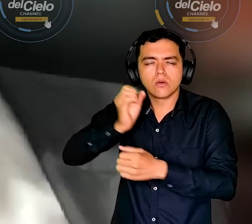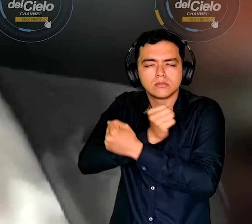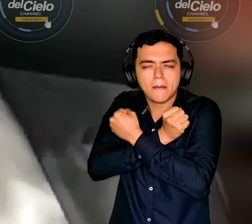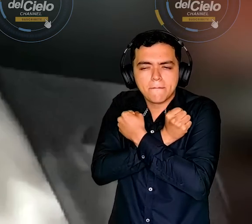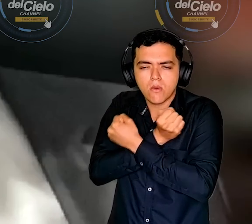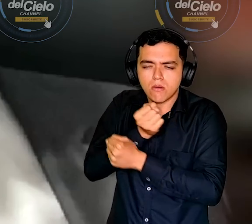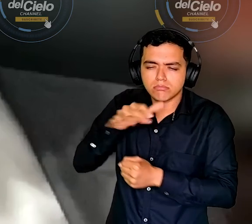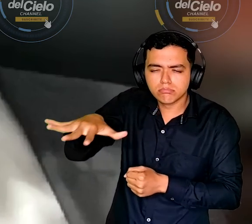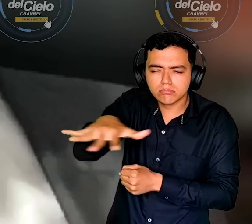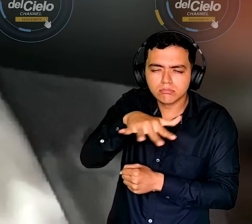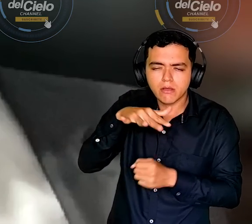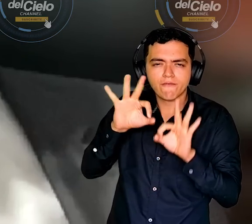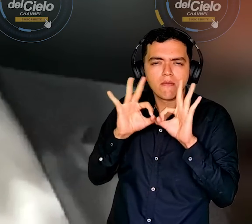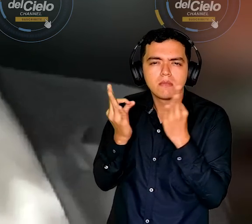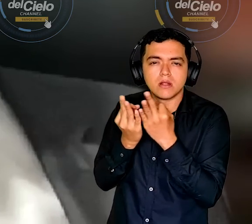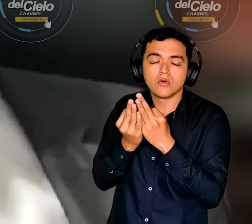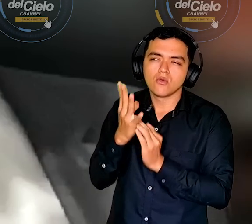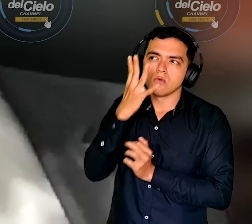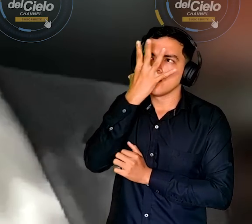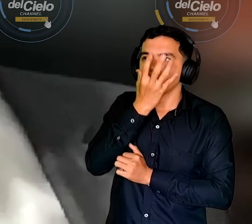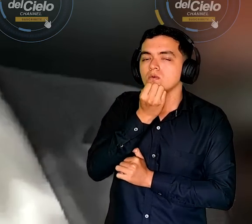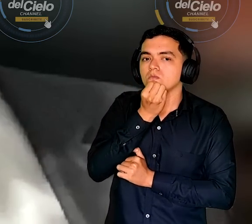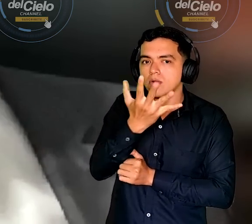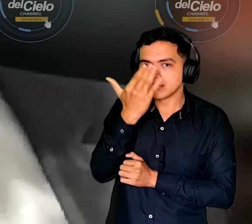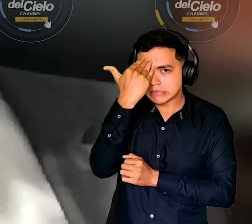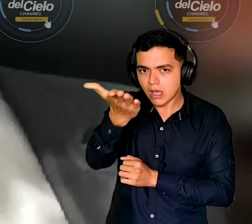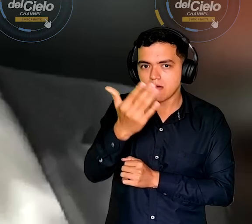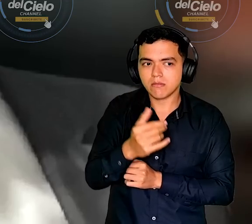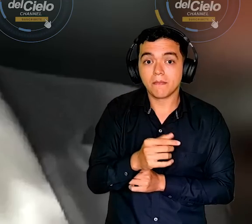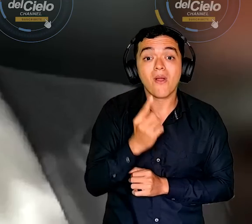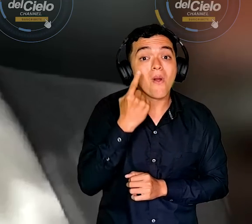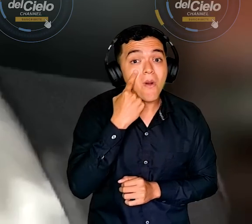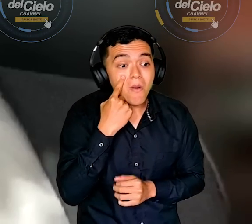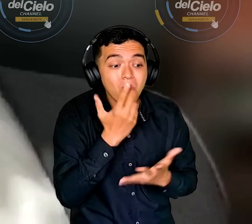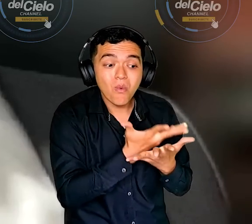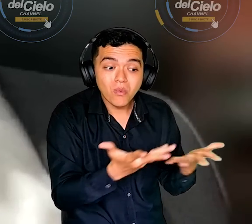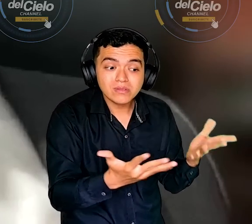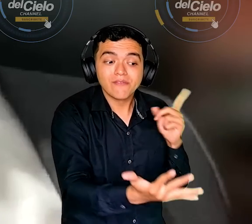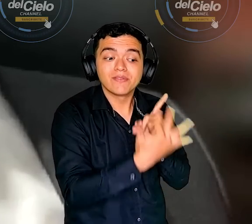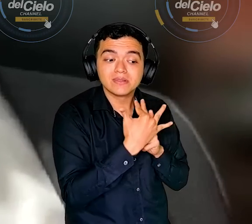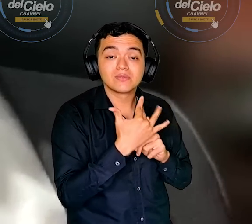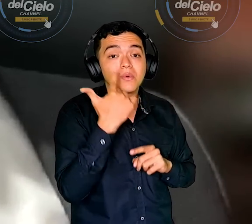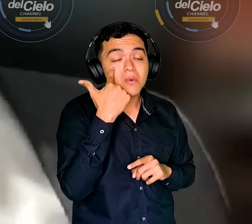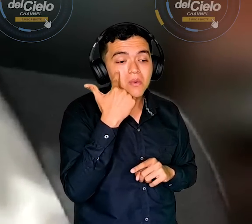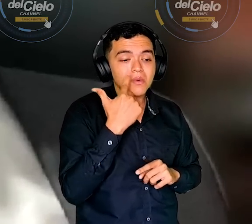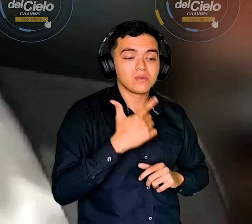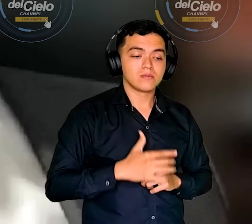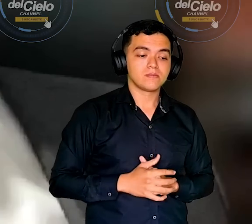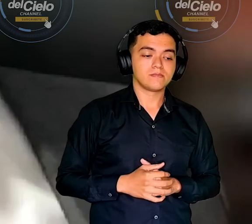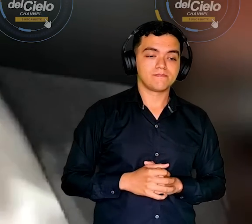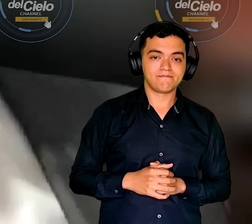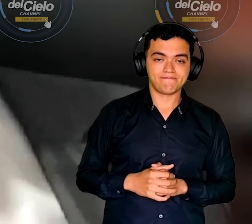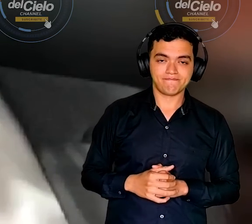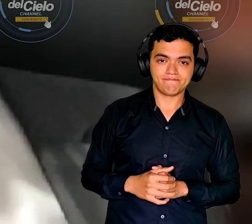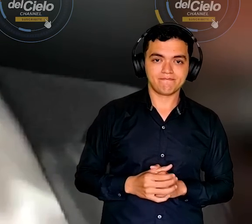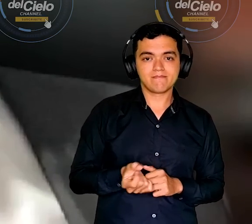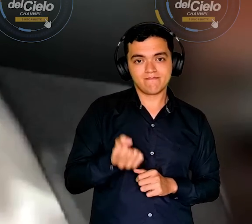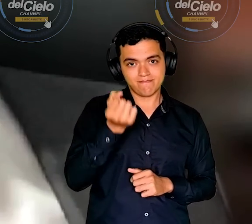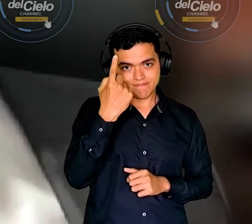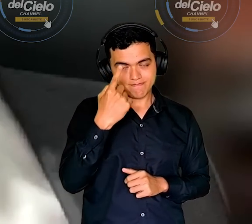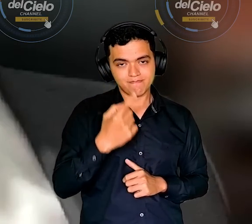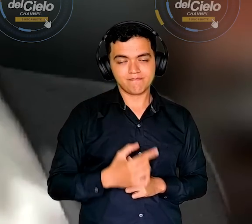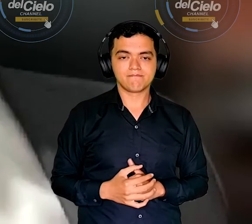construya esa meta. Y desde luego hay elementos que destruyen,